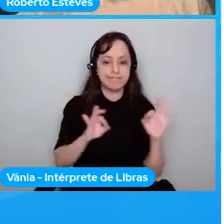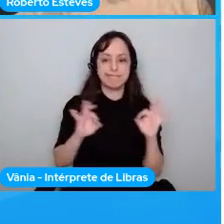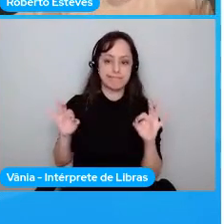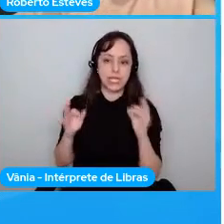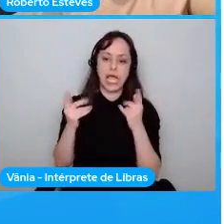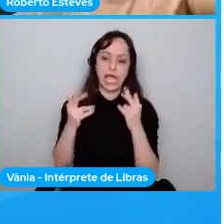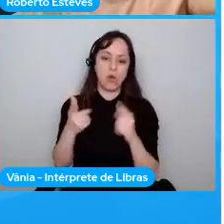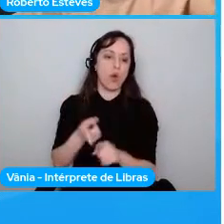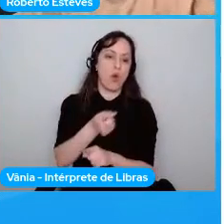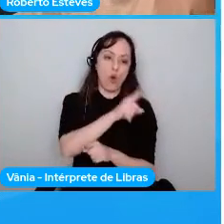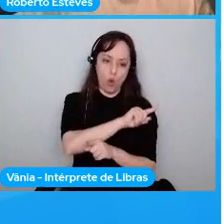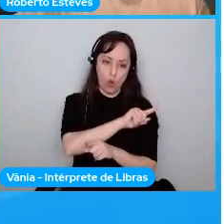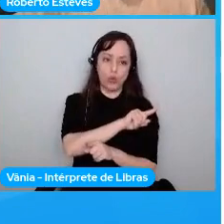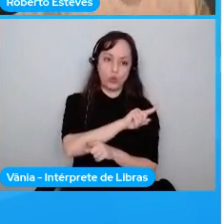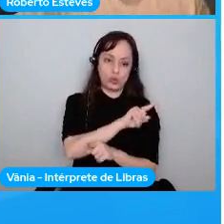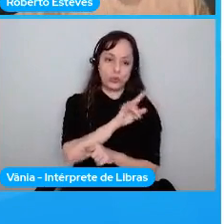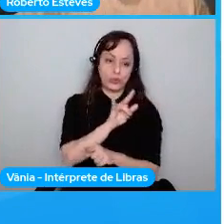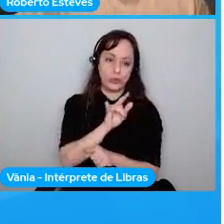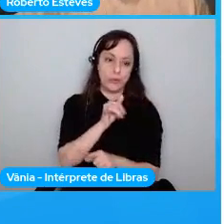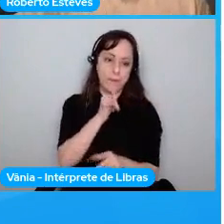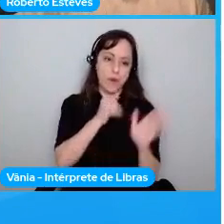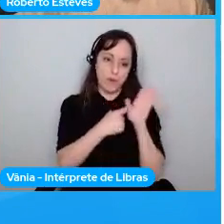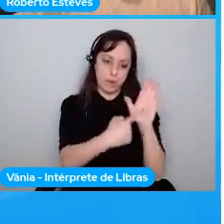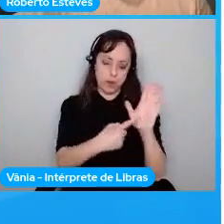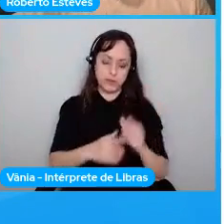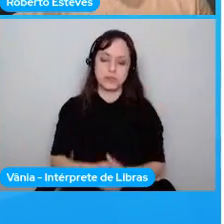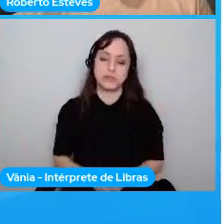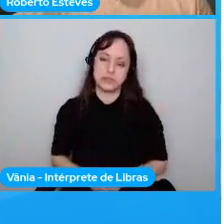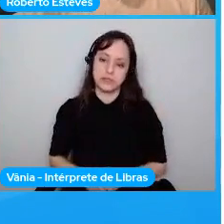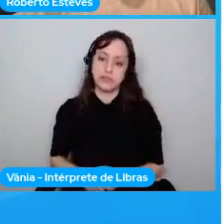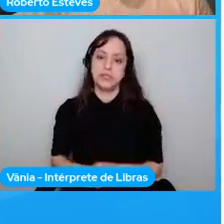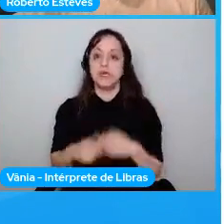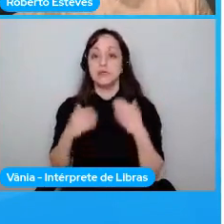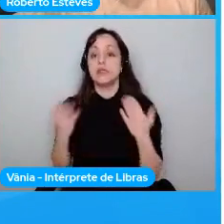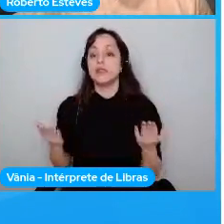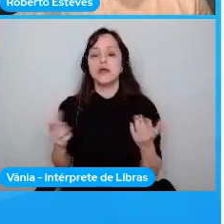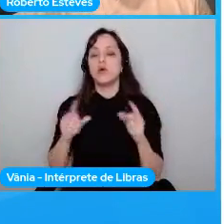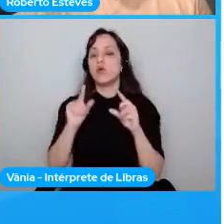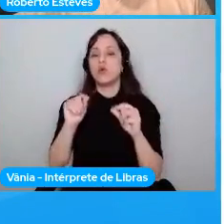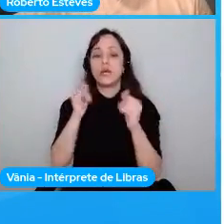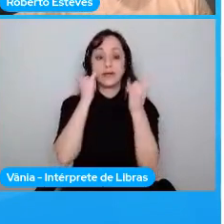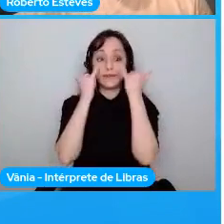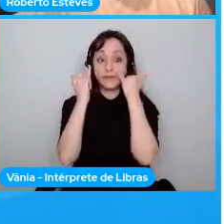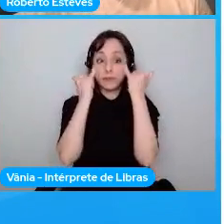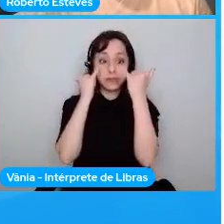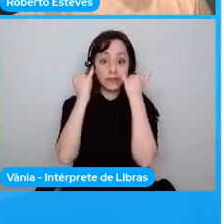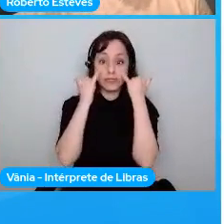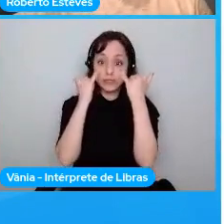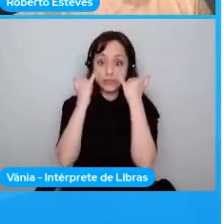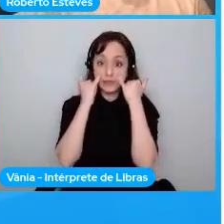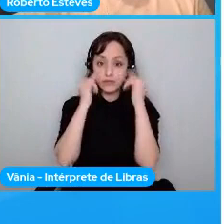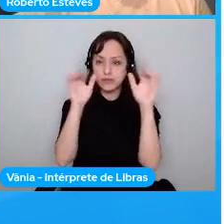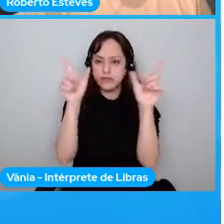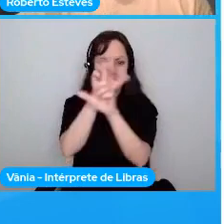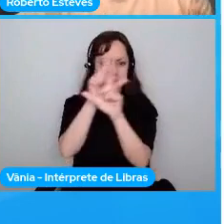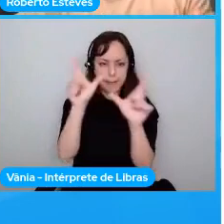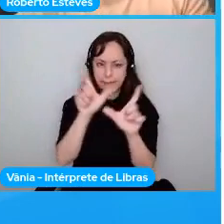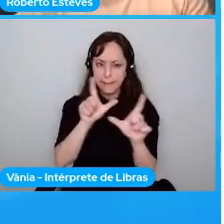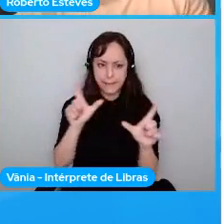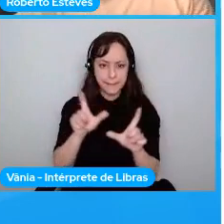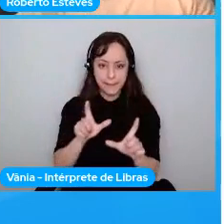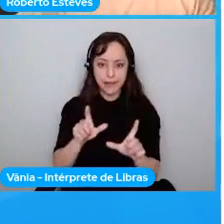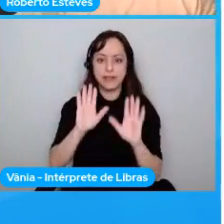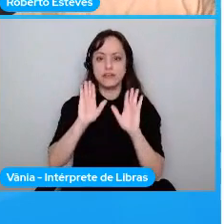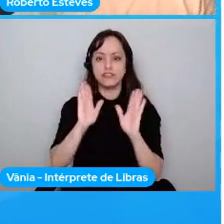los datos en la sección anterior. Entonces, ¿qué información tengo en estos CSV? Pues tengo ya